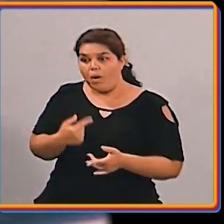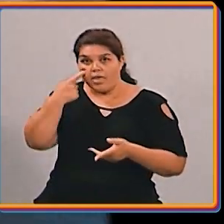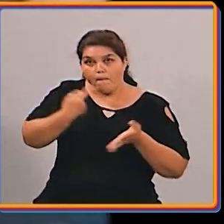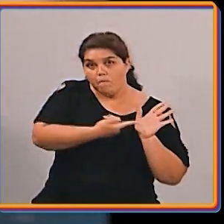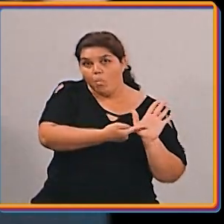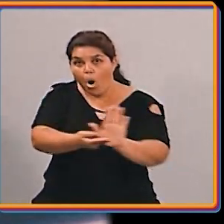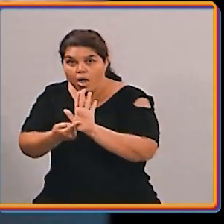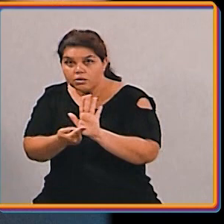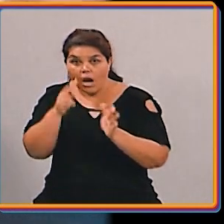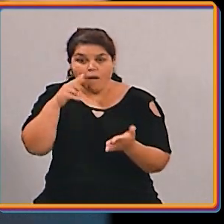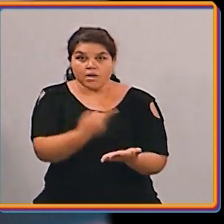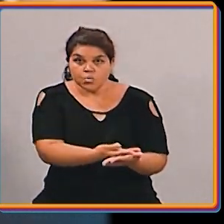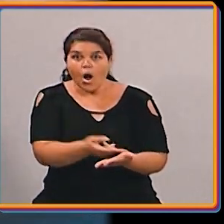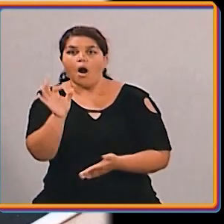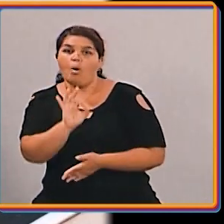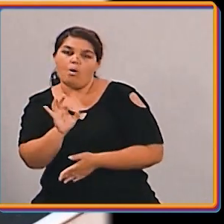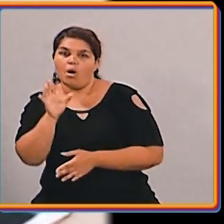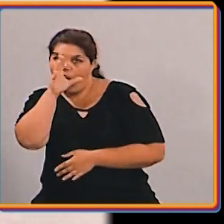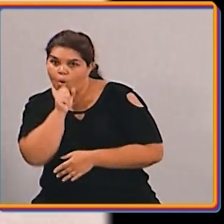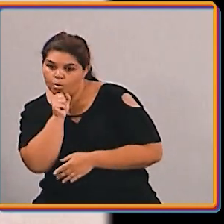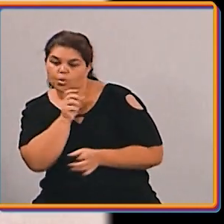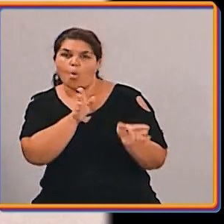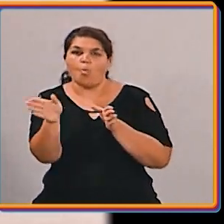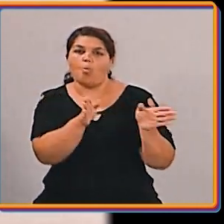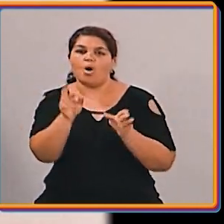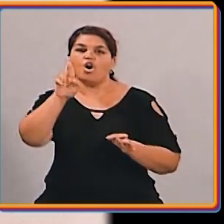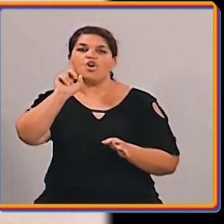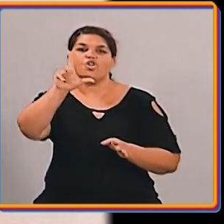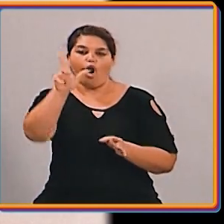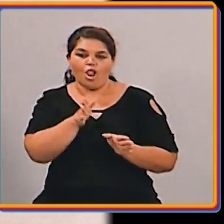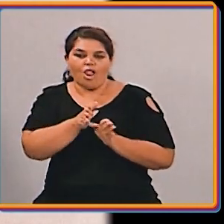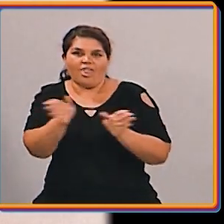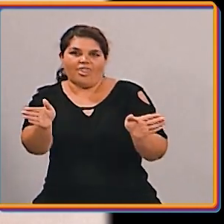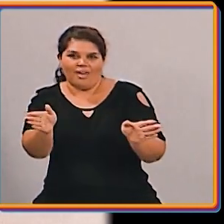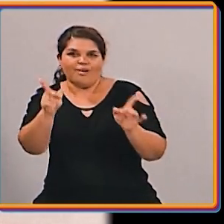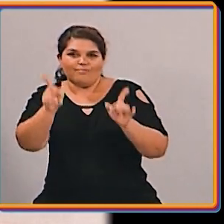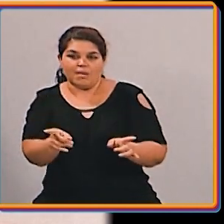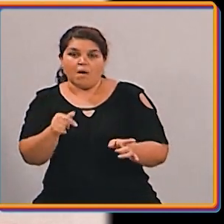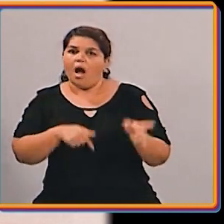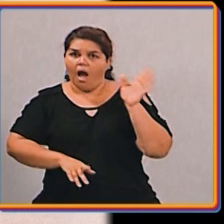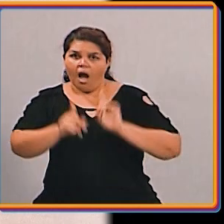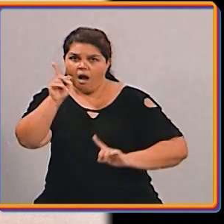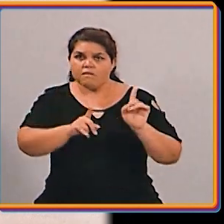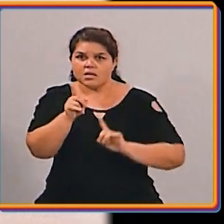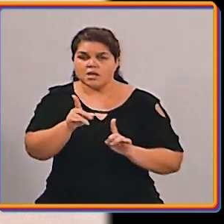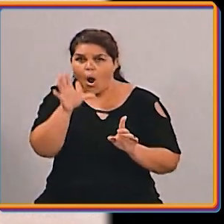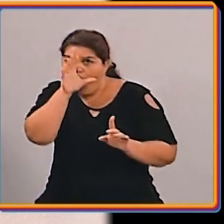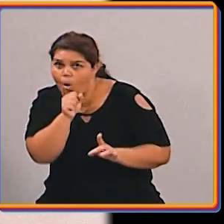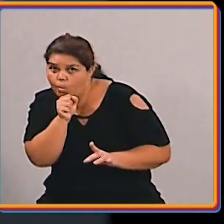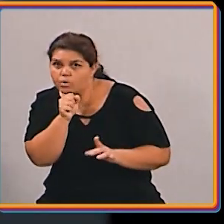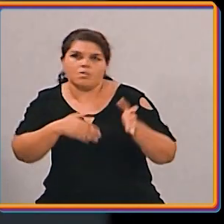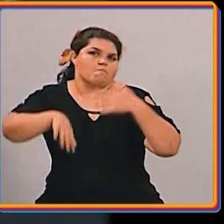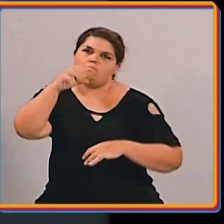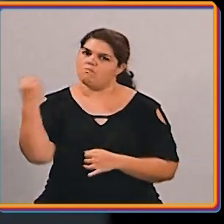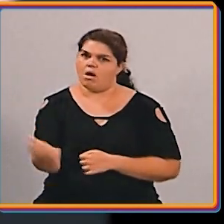está lo que vemos y está por el otro lado el lado oculto, que operan los dos de la misma manera. Muchas veces el lado oculto opera con mayor